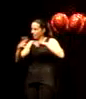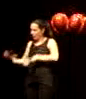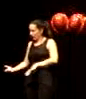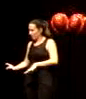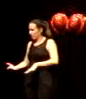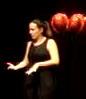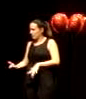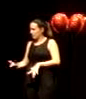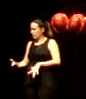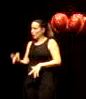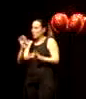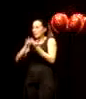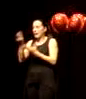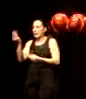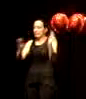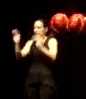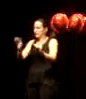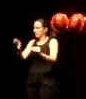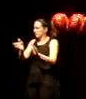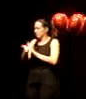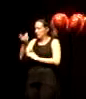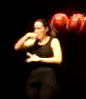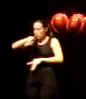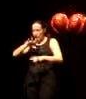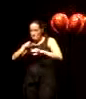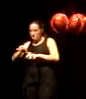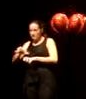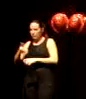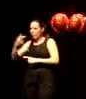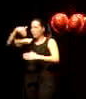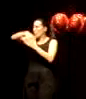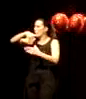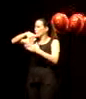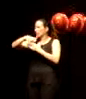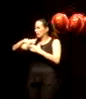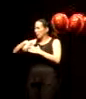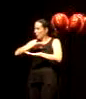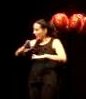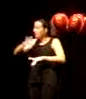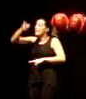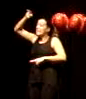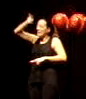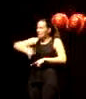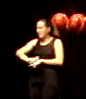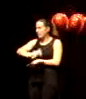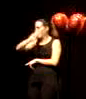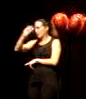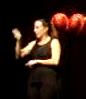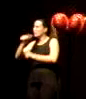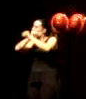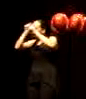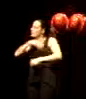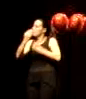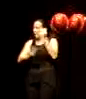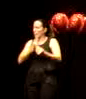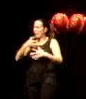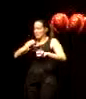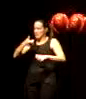añadir nuevos números de páginas. Porque no solamente hemos aprendido el contenido, sino también hemos aprendido la forma de